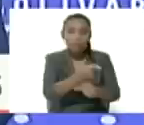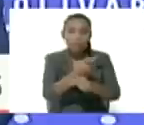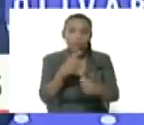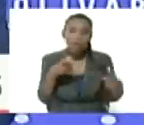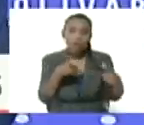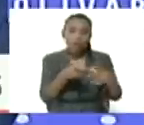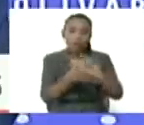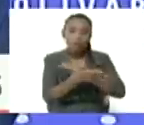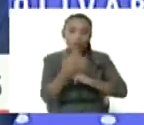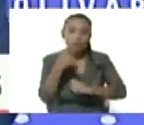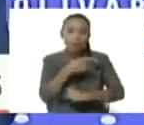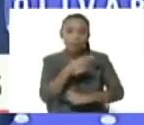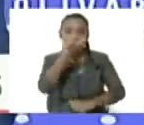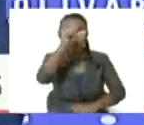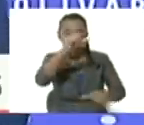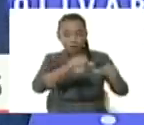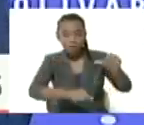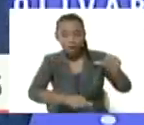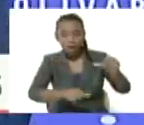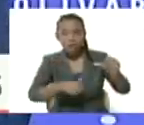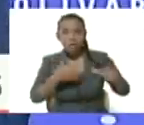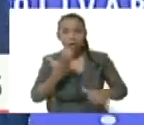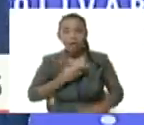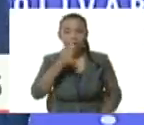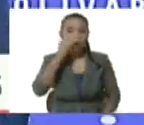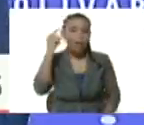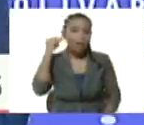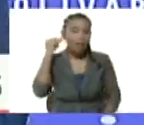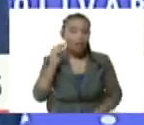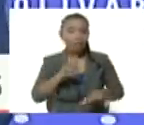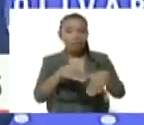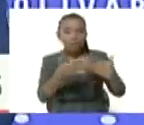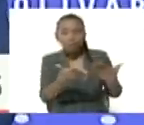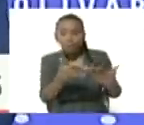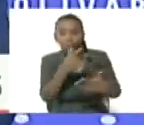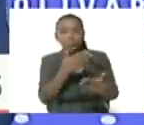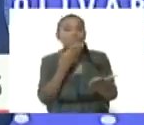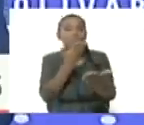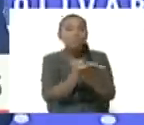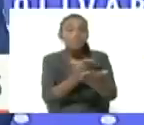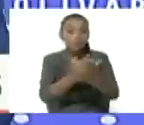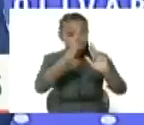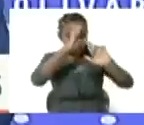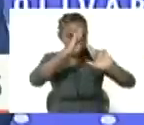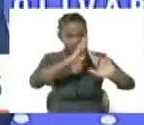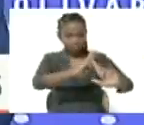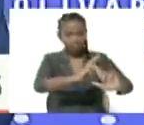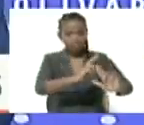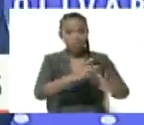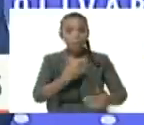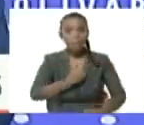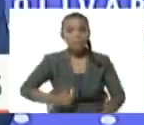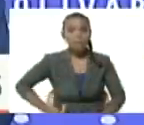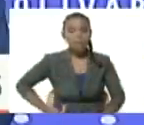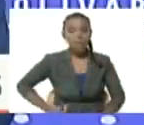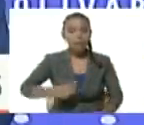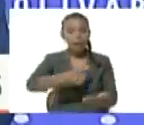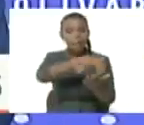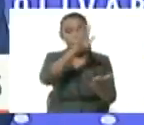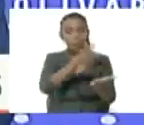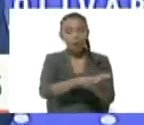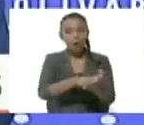Se han hecho el listado de alcaldes y alcaldesas, con lo cual se propone respetuosamente al presidente de la República aprobar